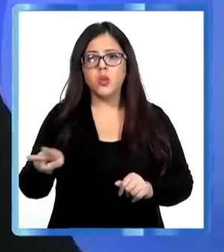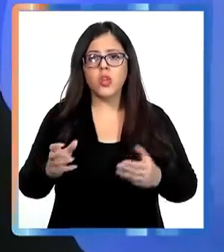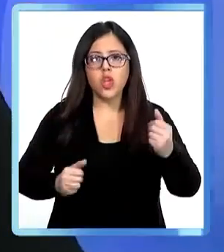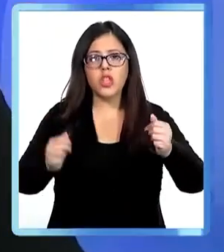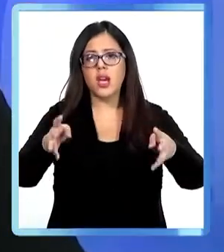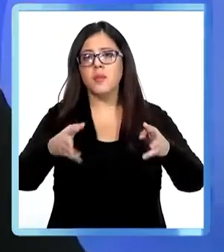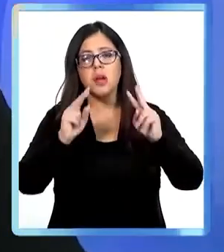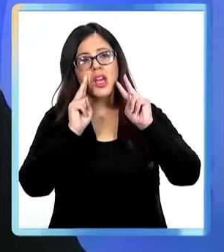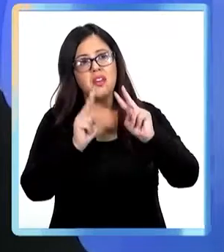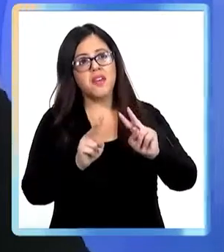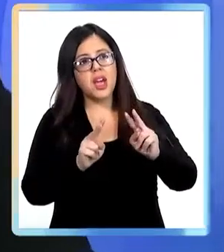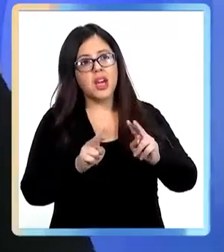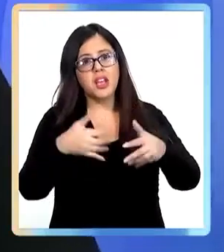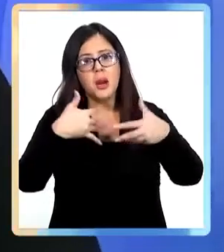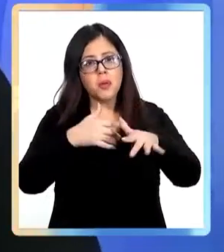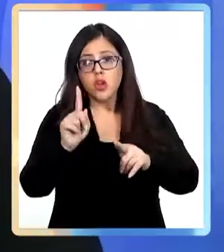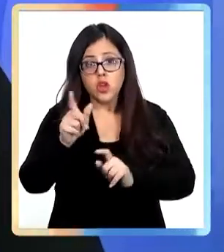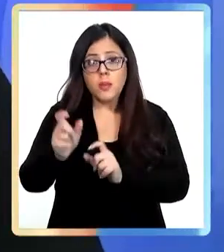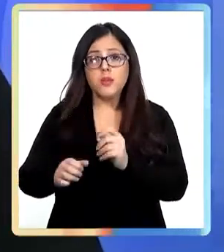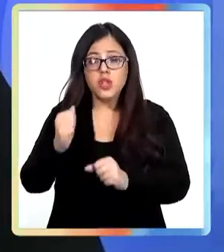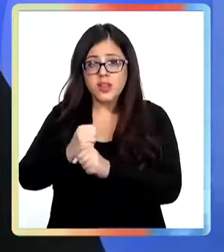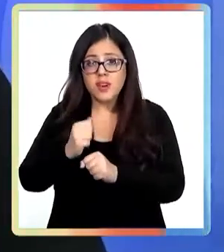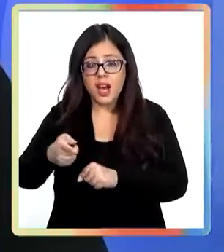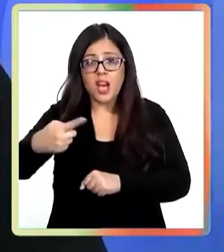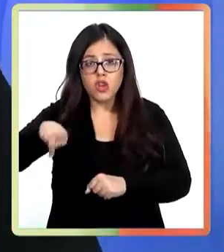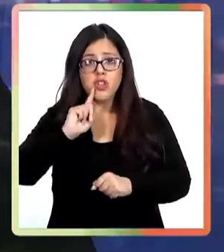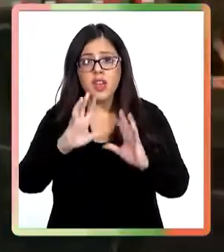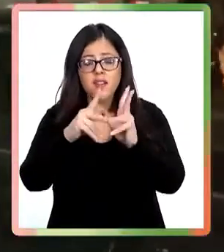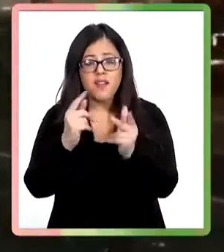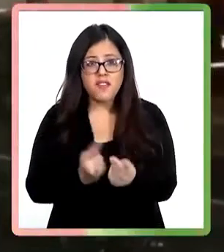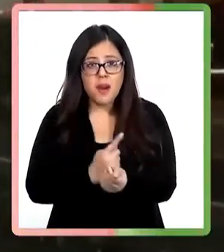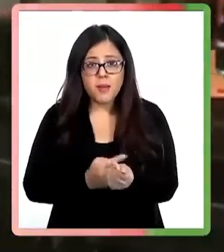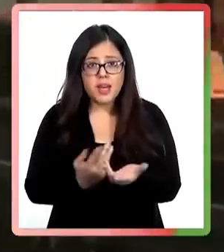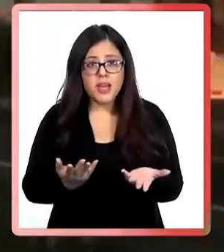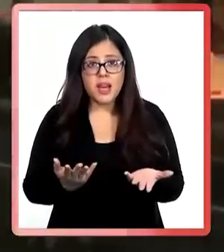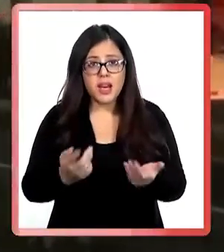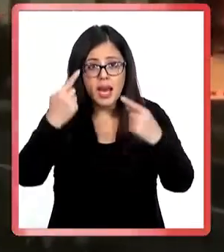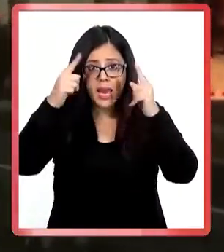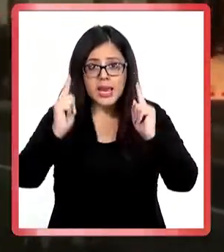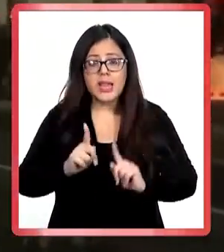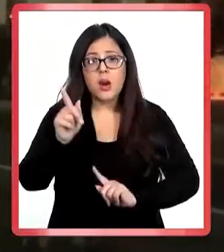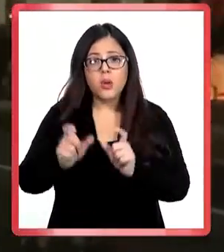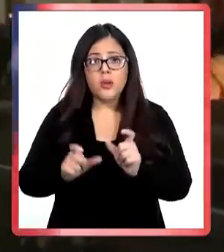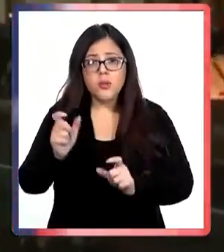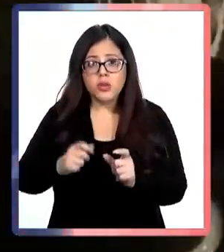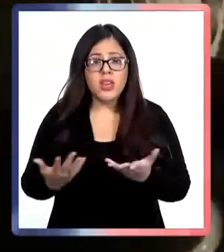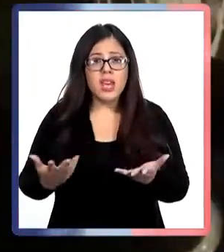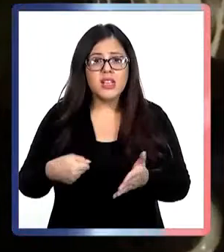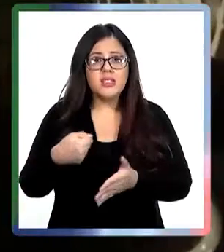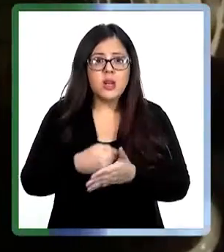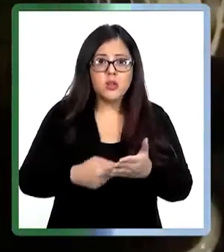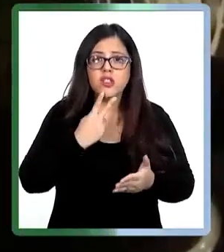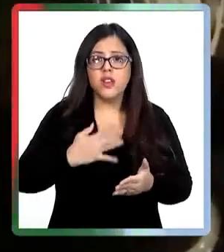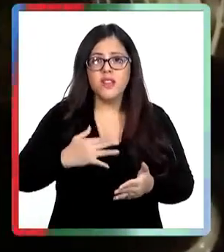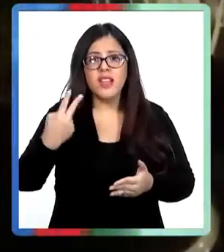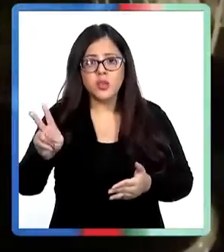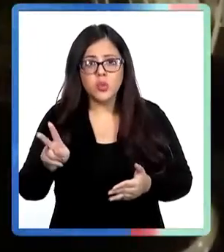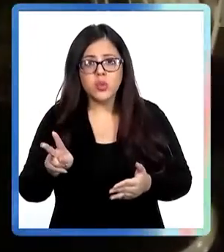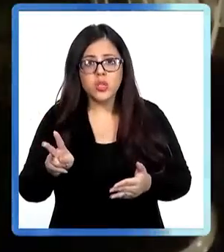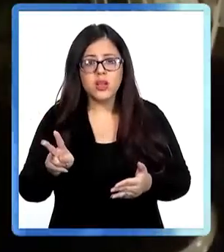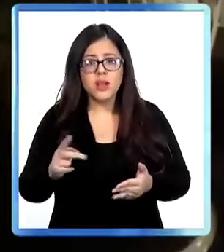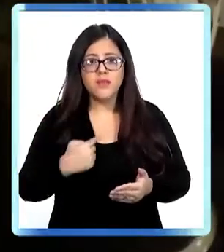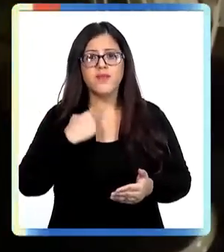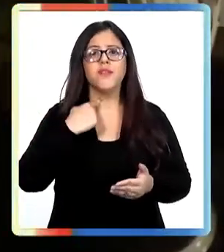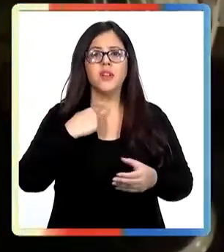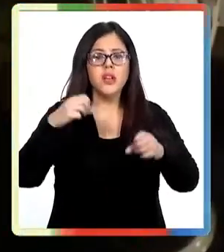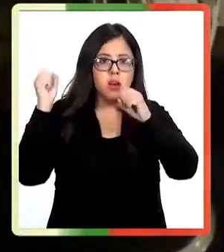que desde sus casas ven y protestan, no, son los trabajadores que tienen familia, que han sido heridos. Hay un trabajador luchando por su vida que ha sido herido en un atentado